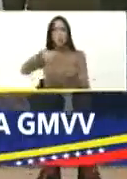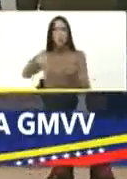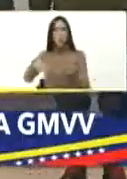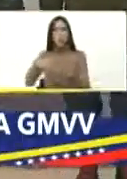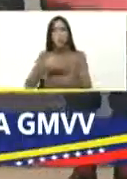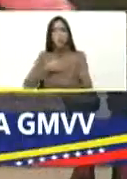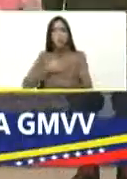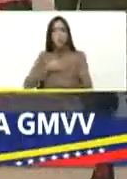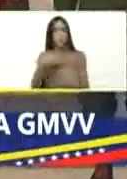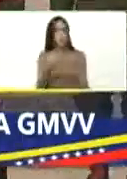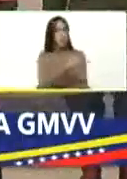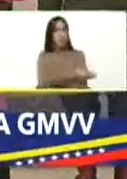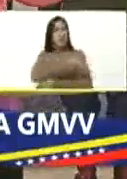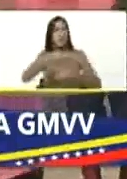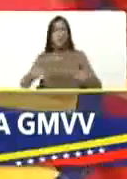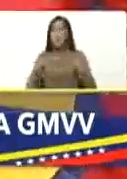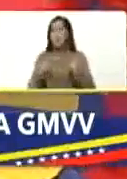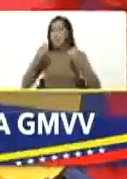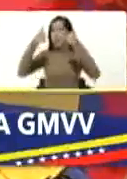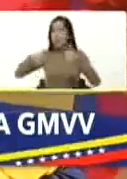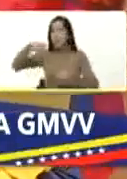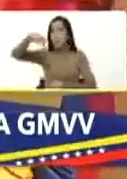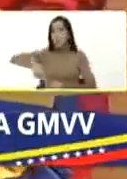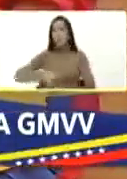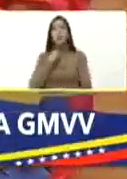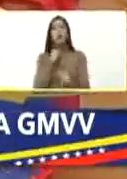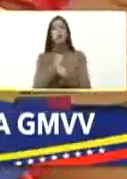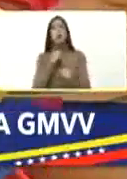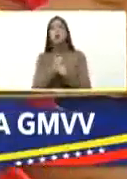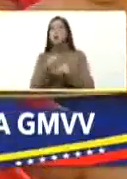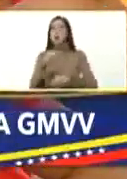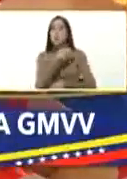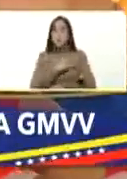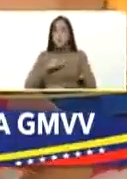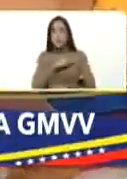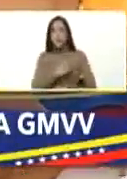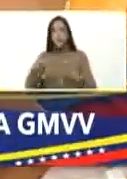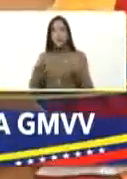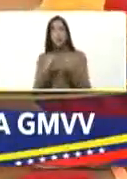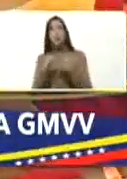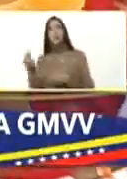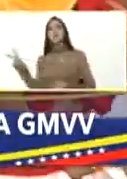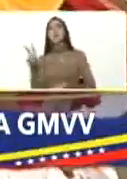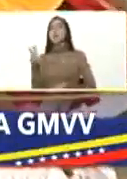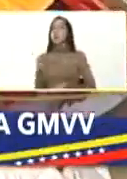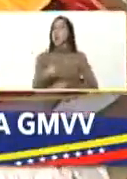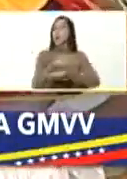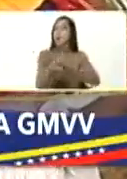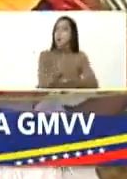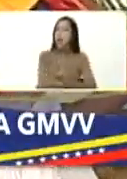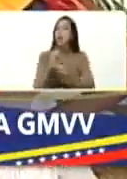perfecto, excelente. Así empezamos esta jornada de la Gran Misión Vivienda Venezuela. Se nos hizo un poquito tarde.